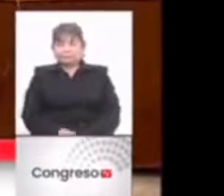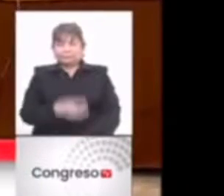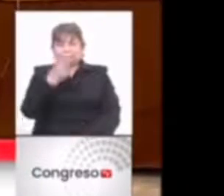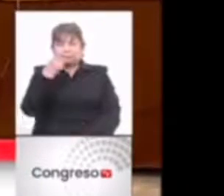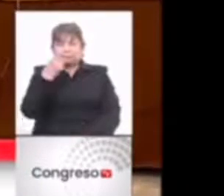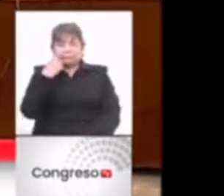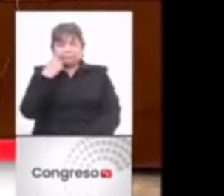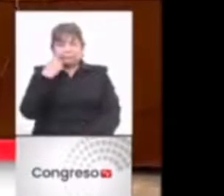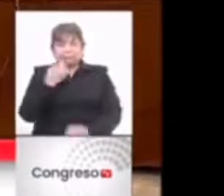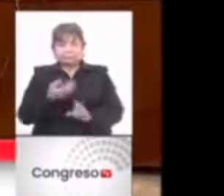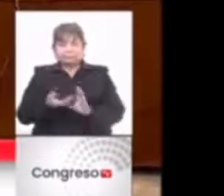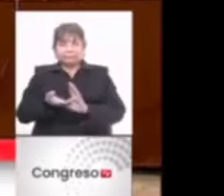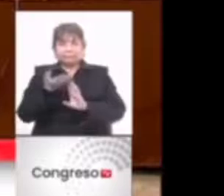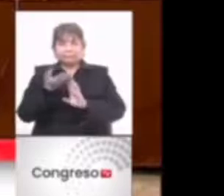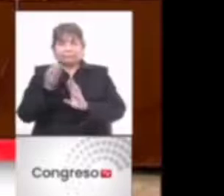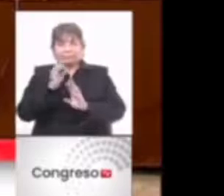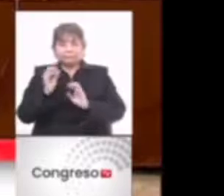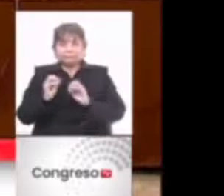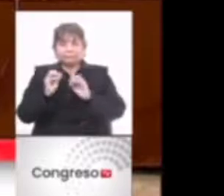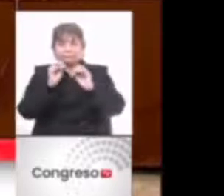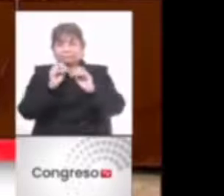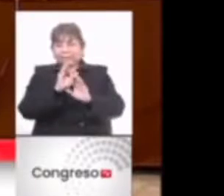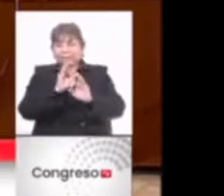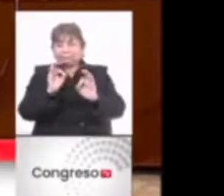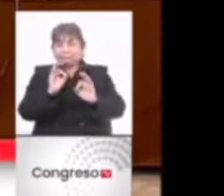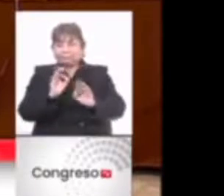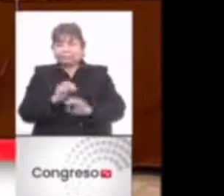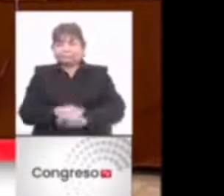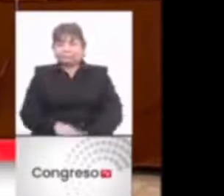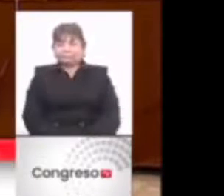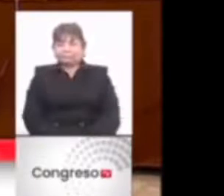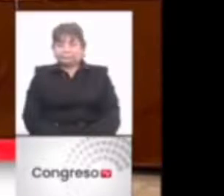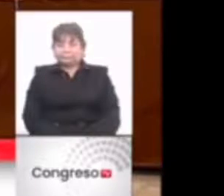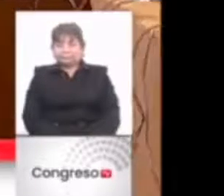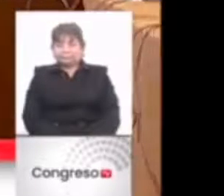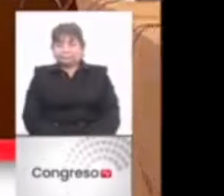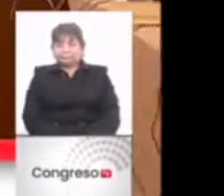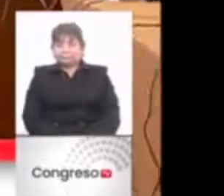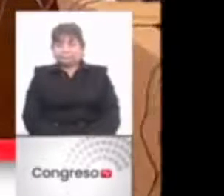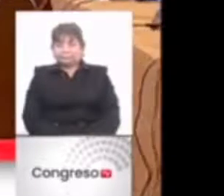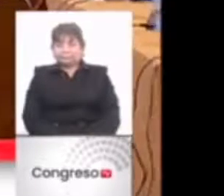Pero habían dos señoras que querían subir sin merecerlo, nada más.